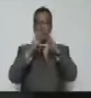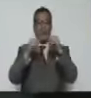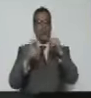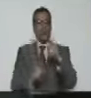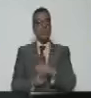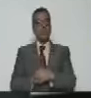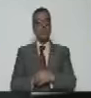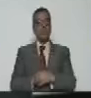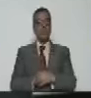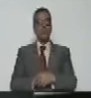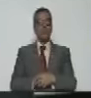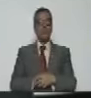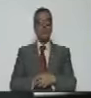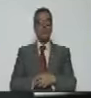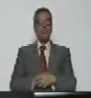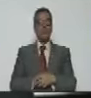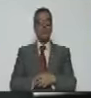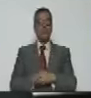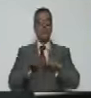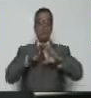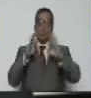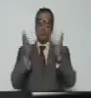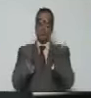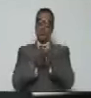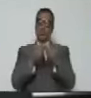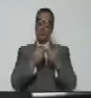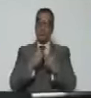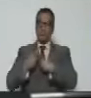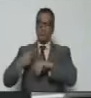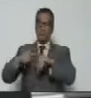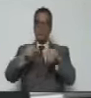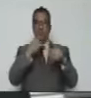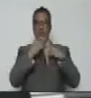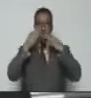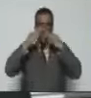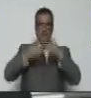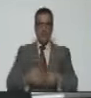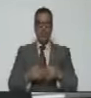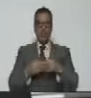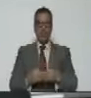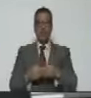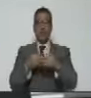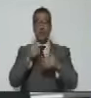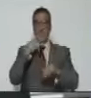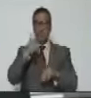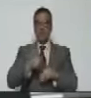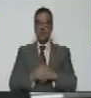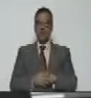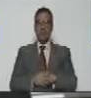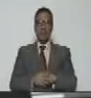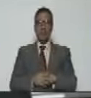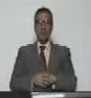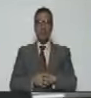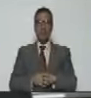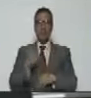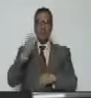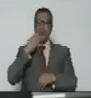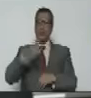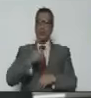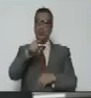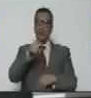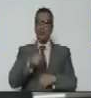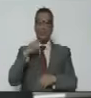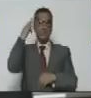sostener un planeta en armonía, un planeta realmente sustentable. Y sin duda,